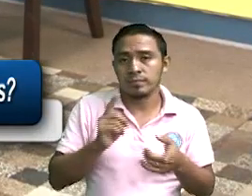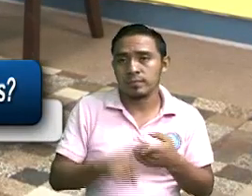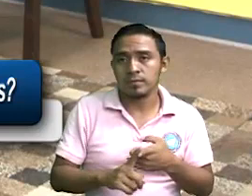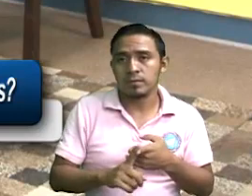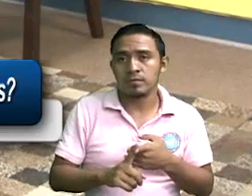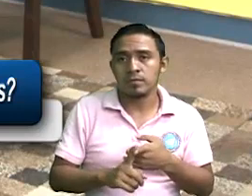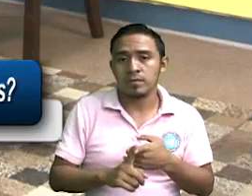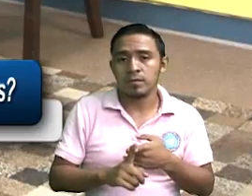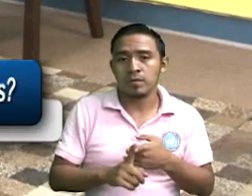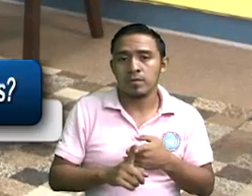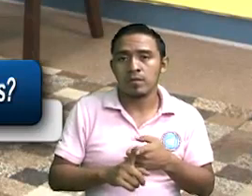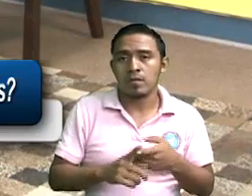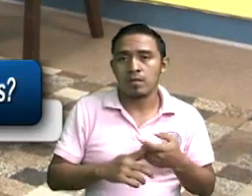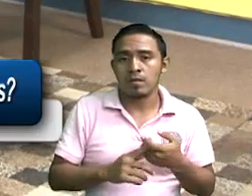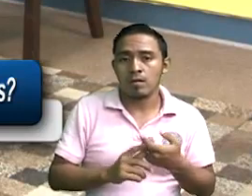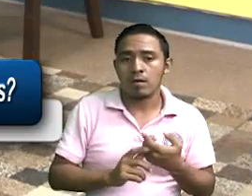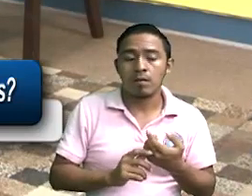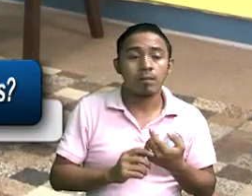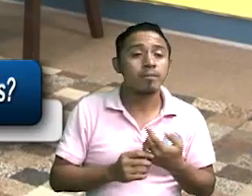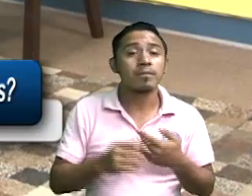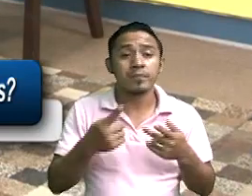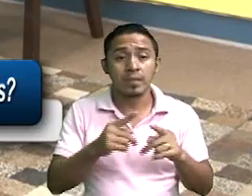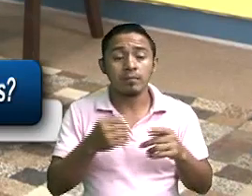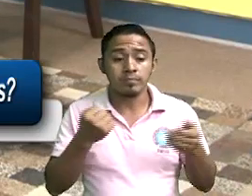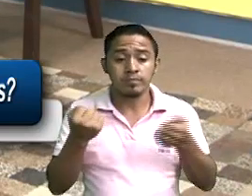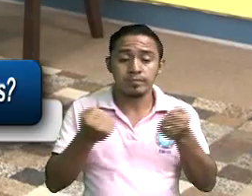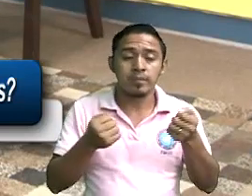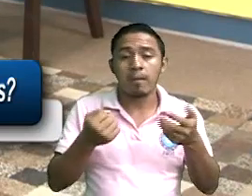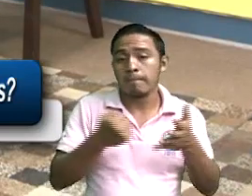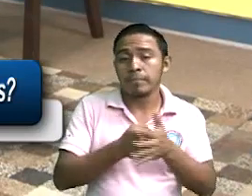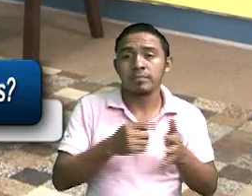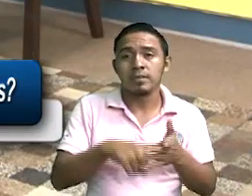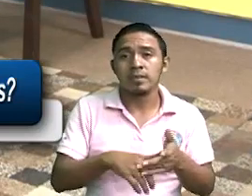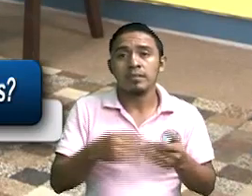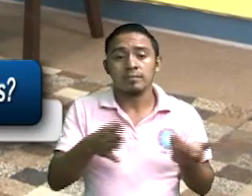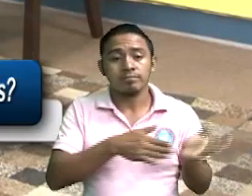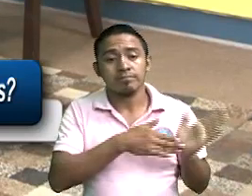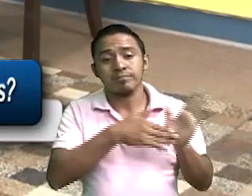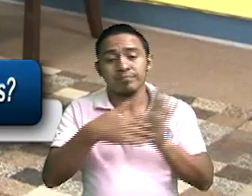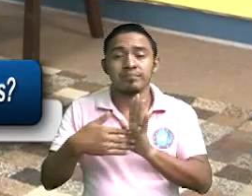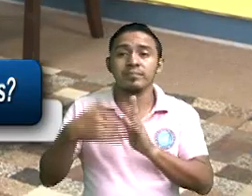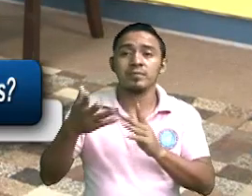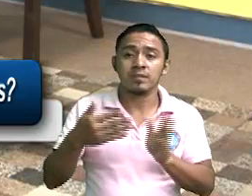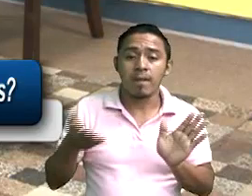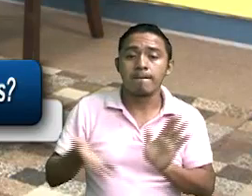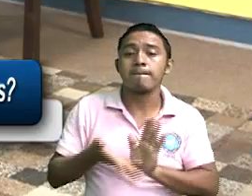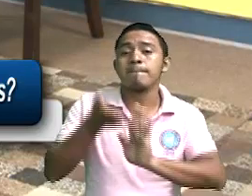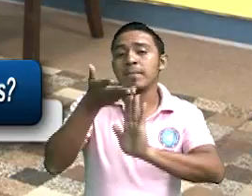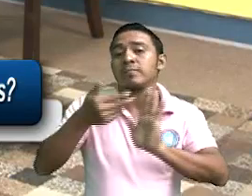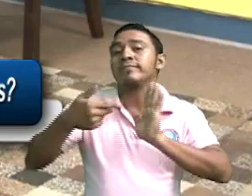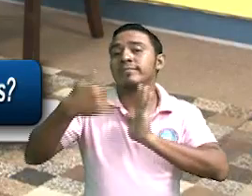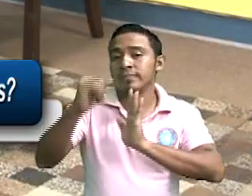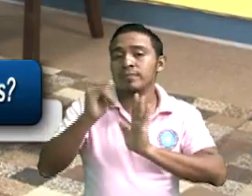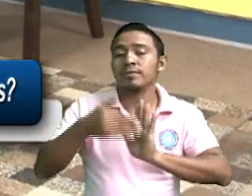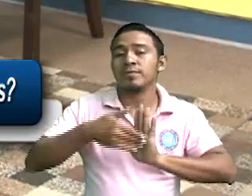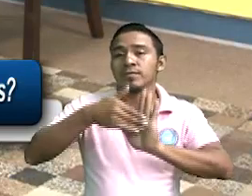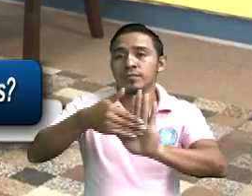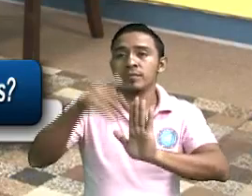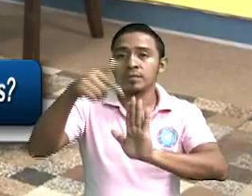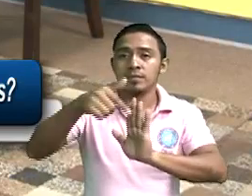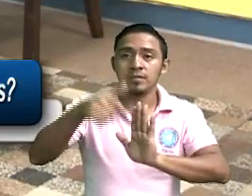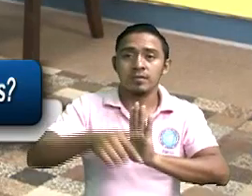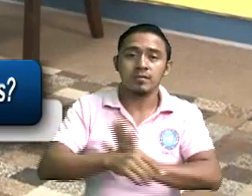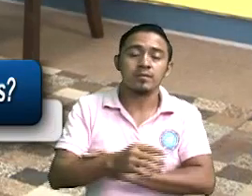el trauma ocasionó el problema, pero el trauma va a exacerbar o hacer que se presente o esté florido